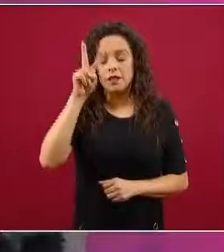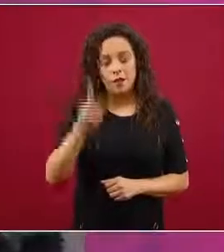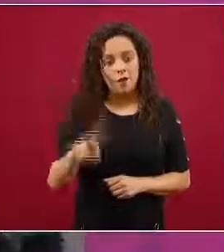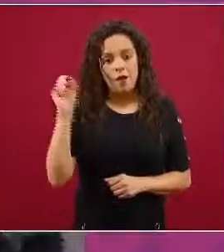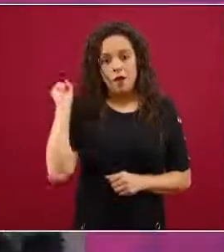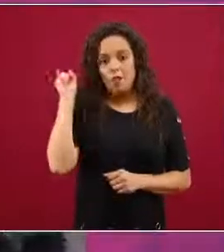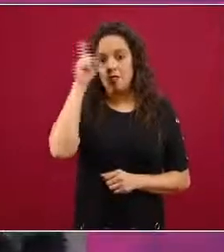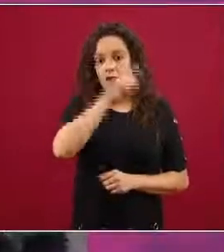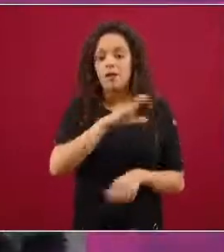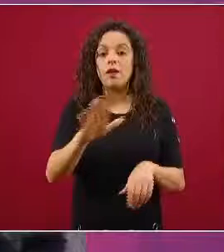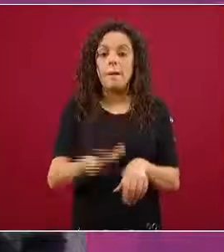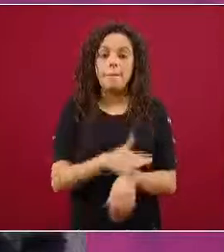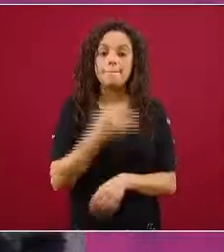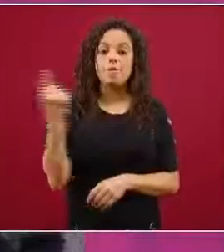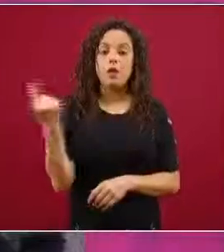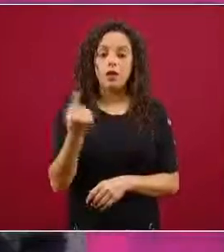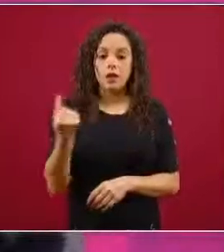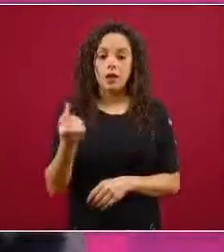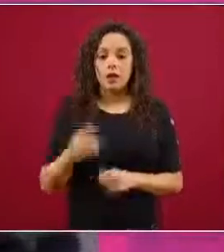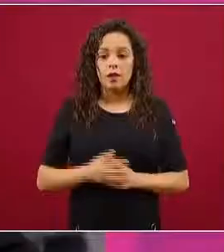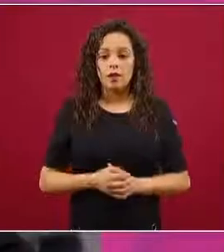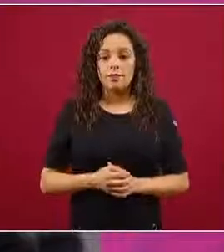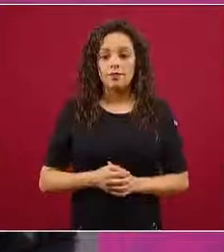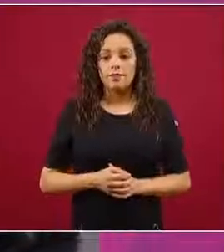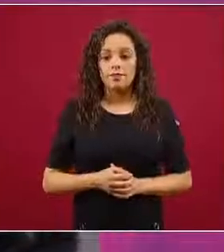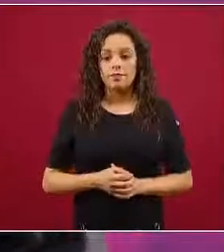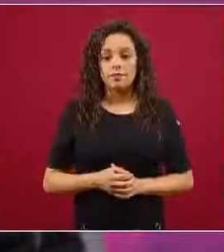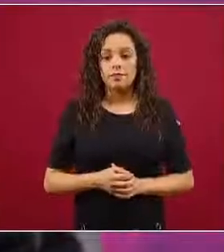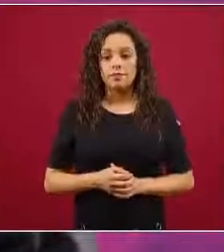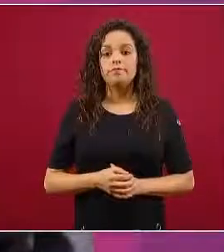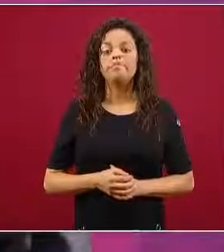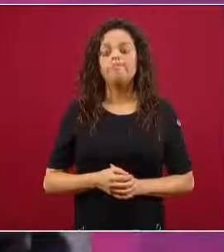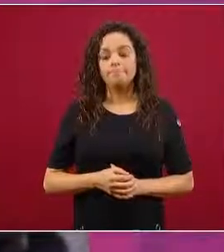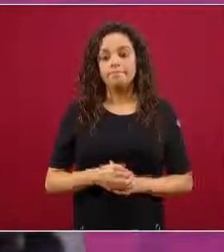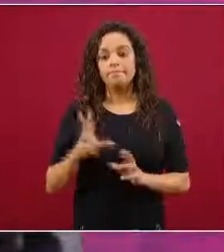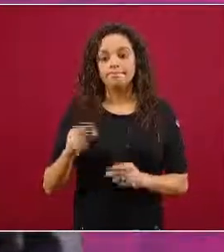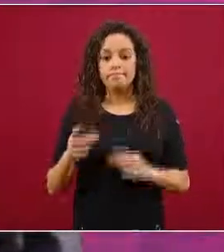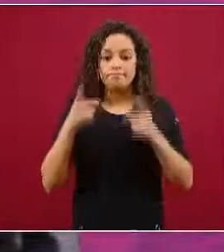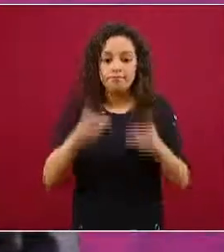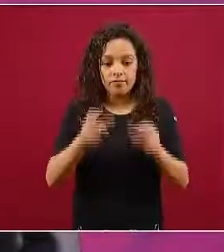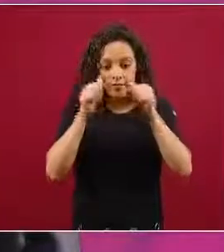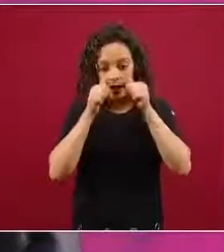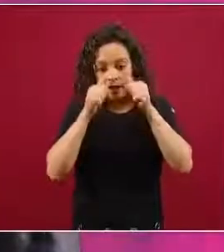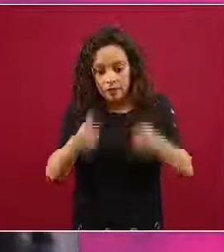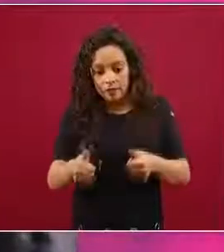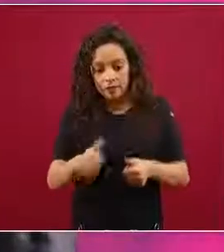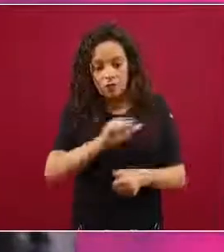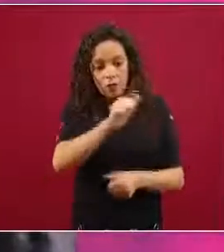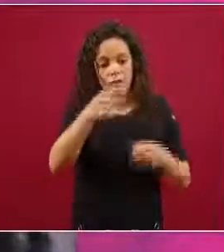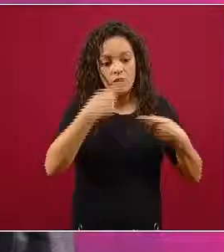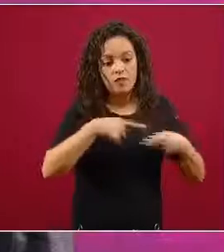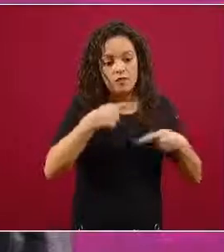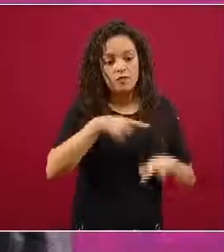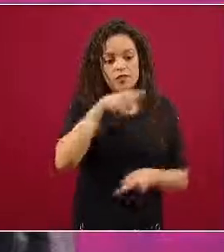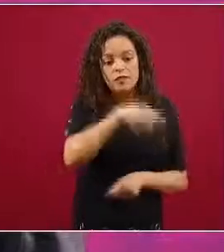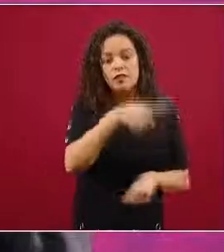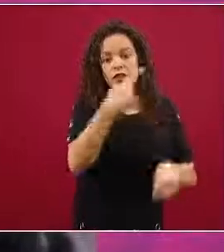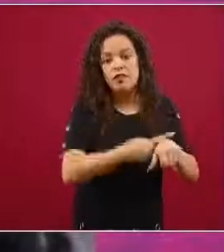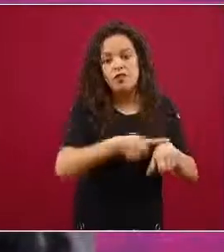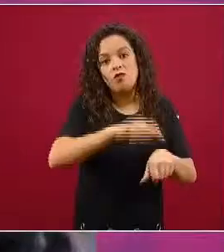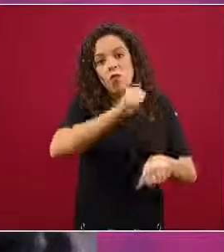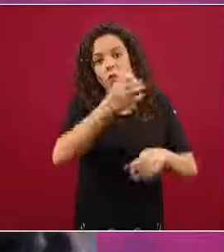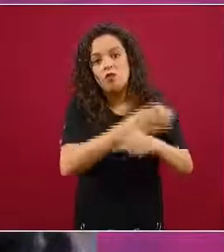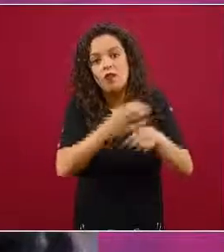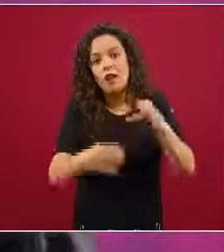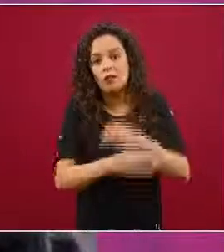obviamente lleva a rezagar la atención de ciertos padecimientos. Y el otro reto, esto